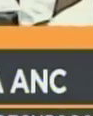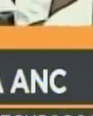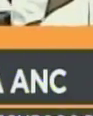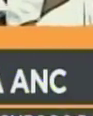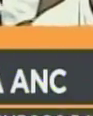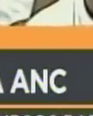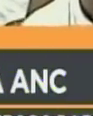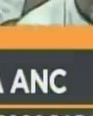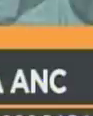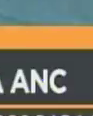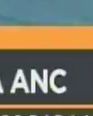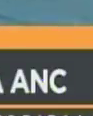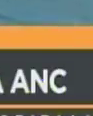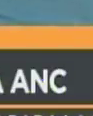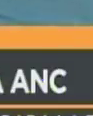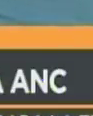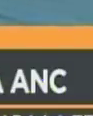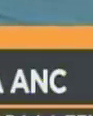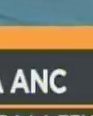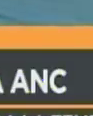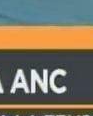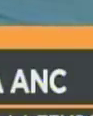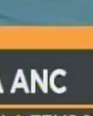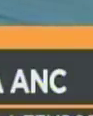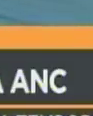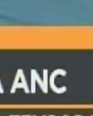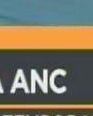de conflicto bélico en Venezuela. Y por eso